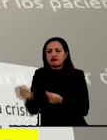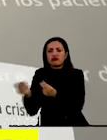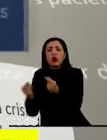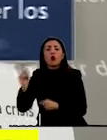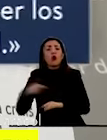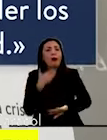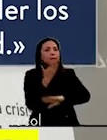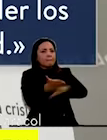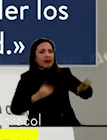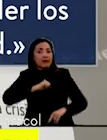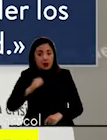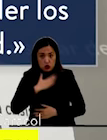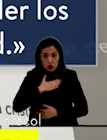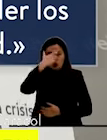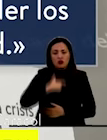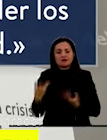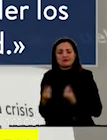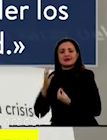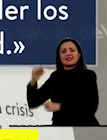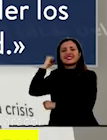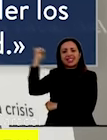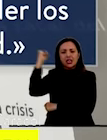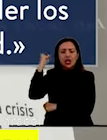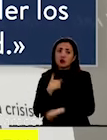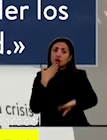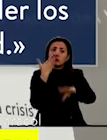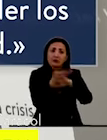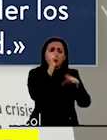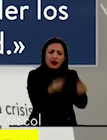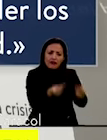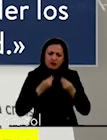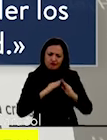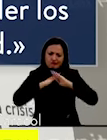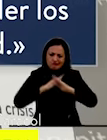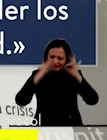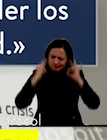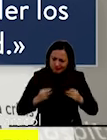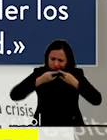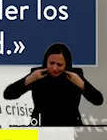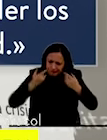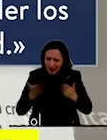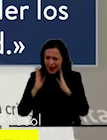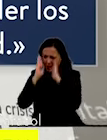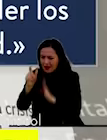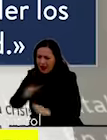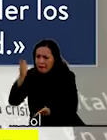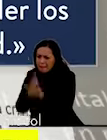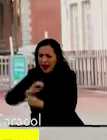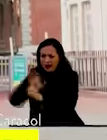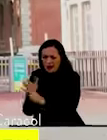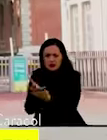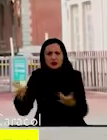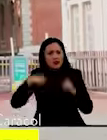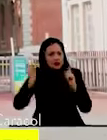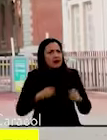derechos en mi caso soy del sindicato y exige medidas de protección adecuadas para atender los pacientes en pandemia de covite